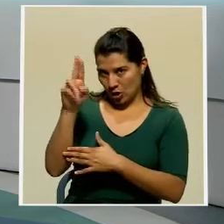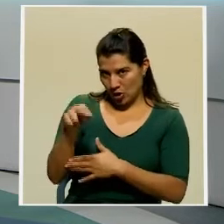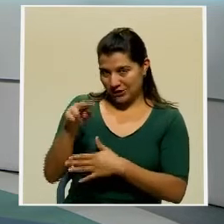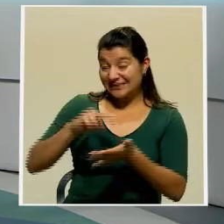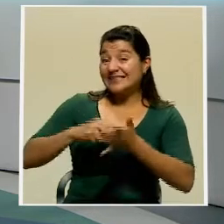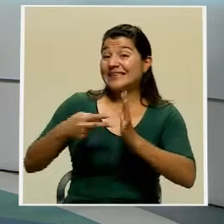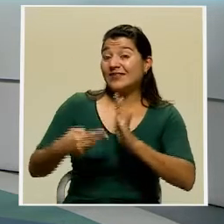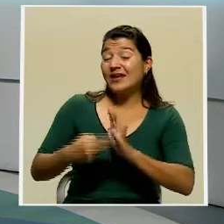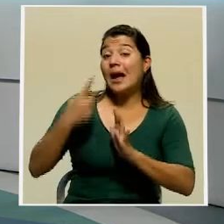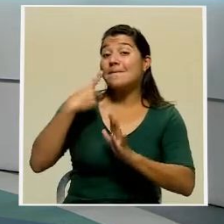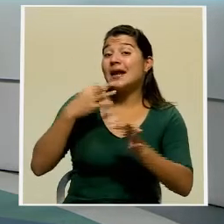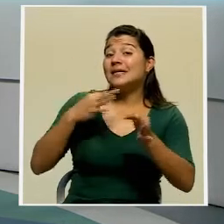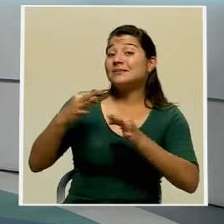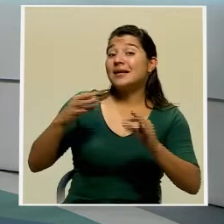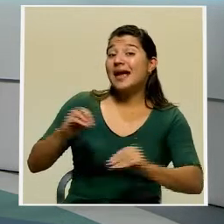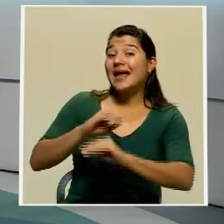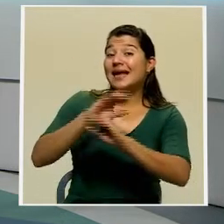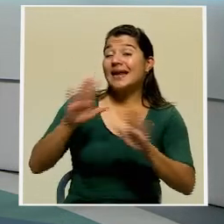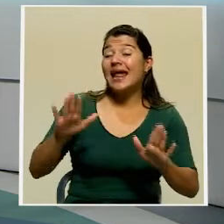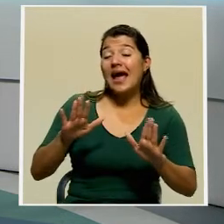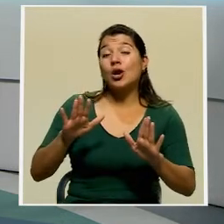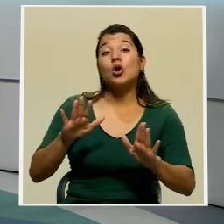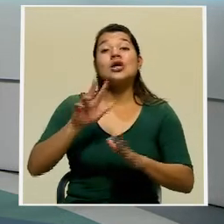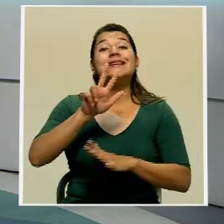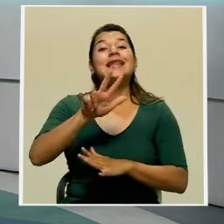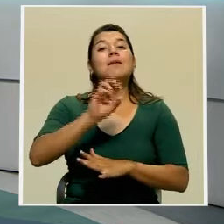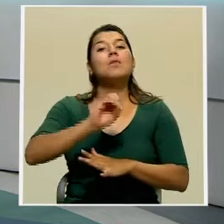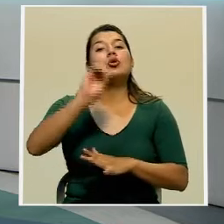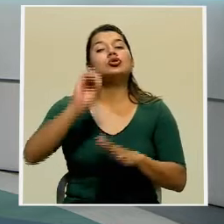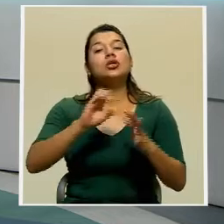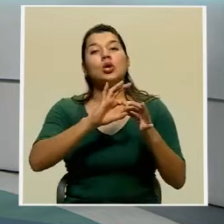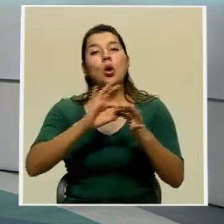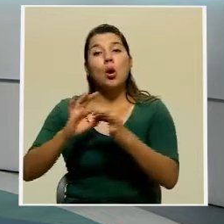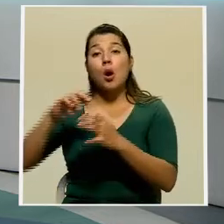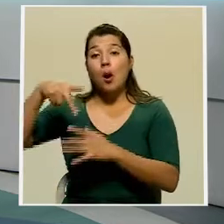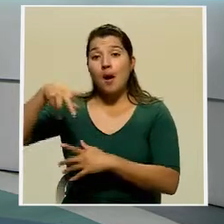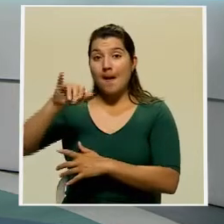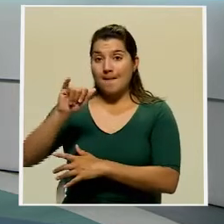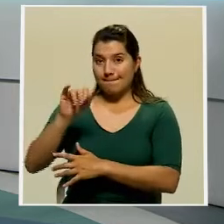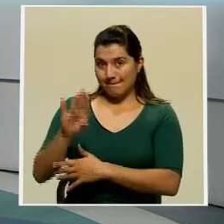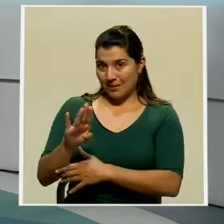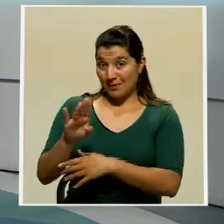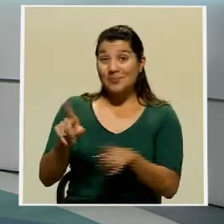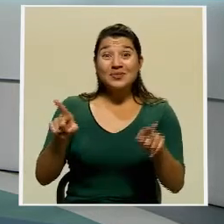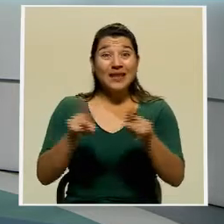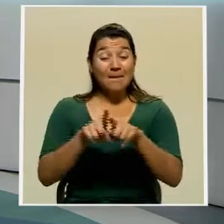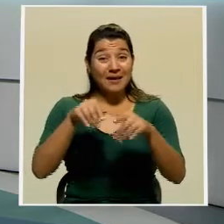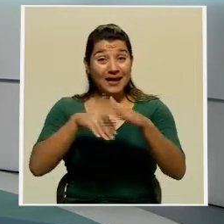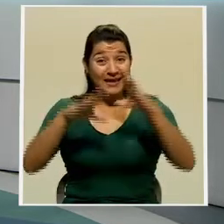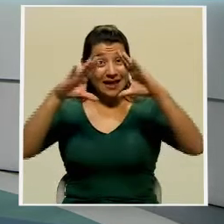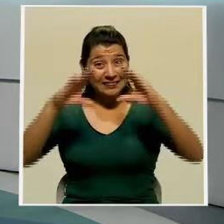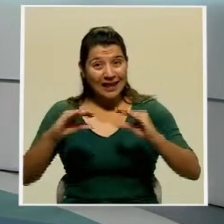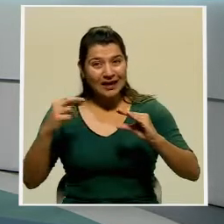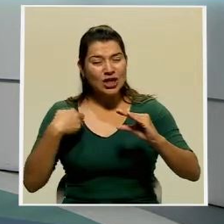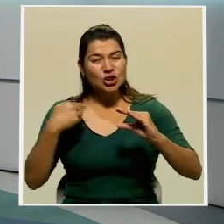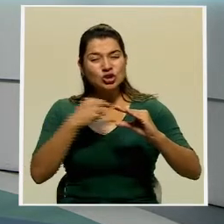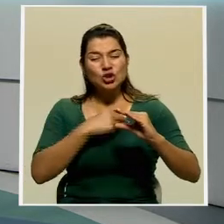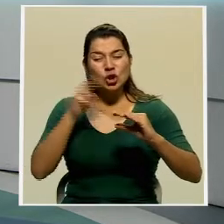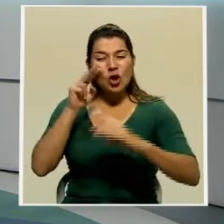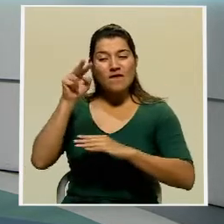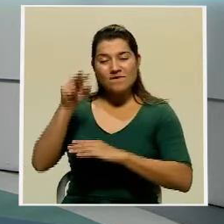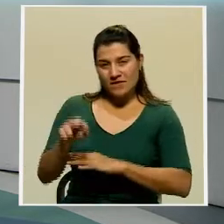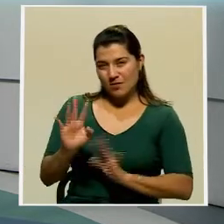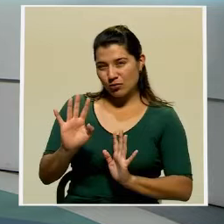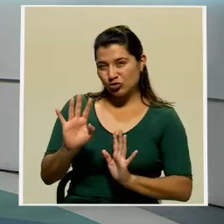claro, el 3% del Producto Interno Bruto. También estábamos analizando ahora en horas de la tarde que también representaría, para poner